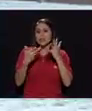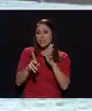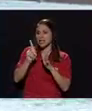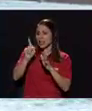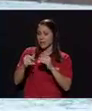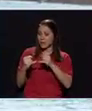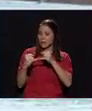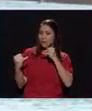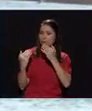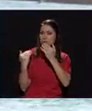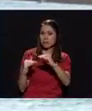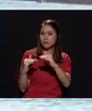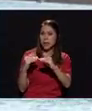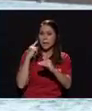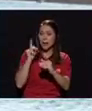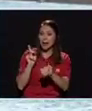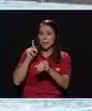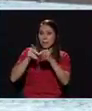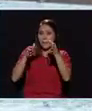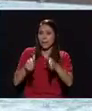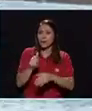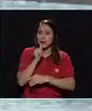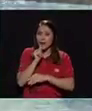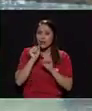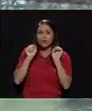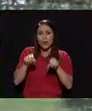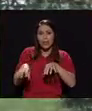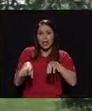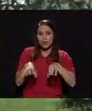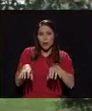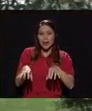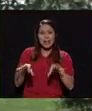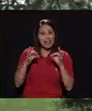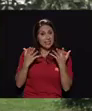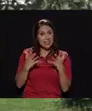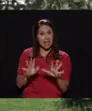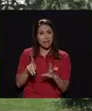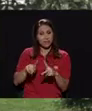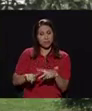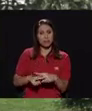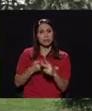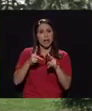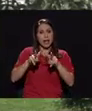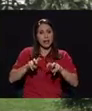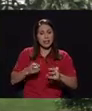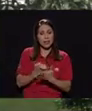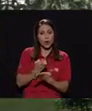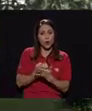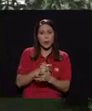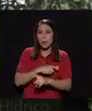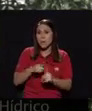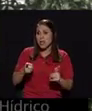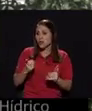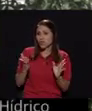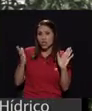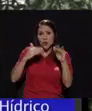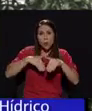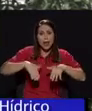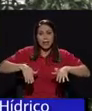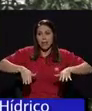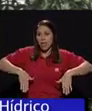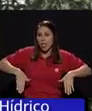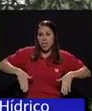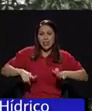privados pueden actuar y ya entra muy bien el análisis económico. Pero si no hay esa legalidad,